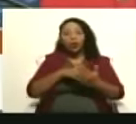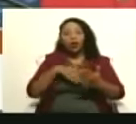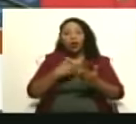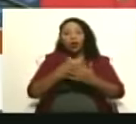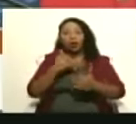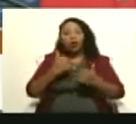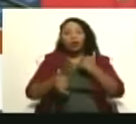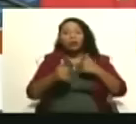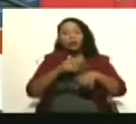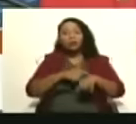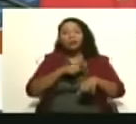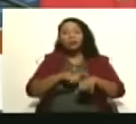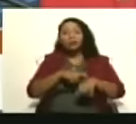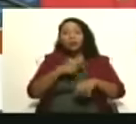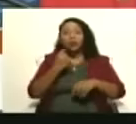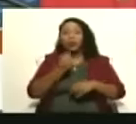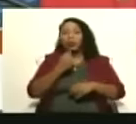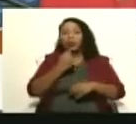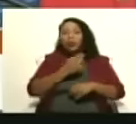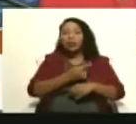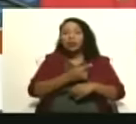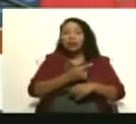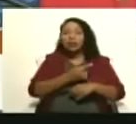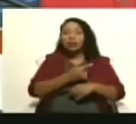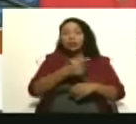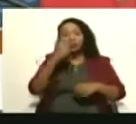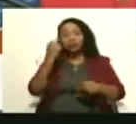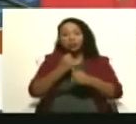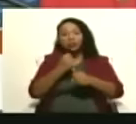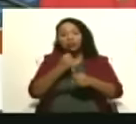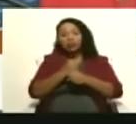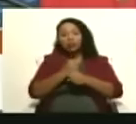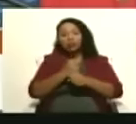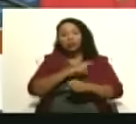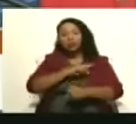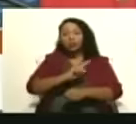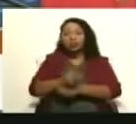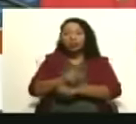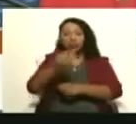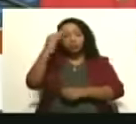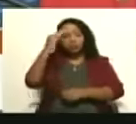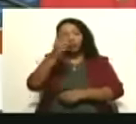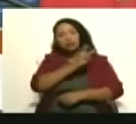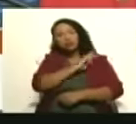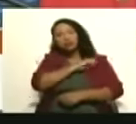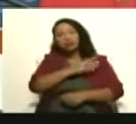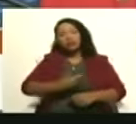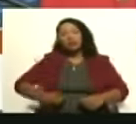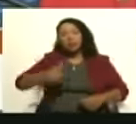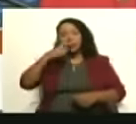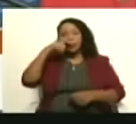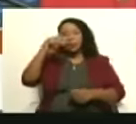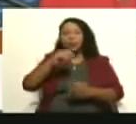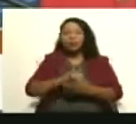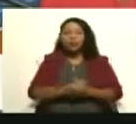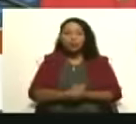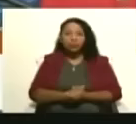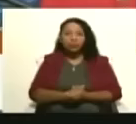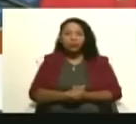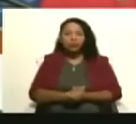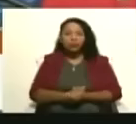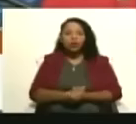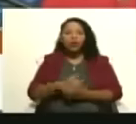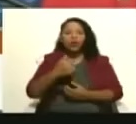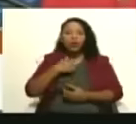momento, como reza la orden de operaciones ordenada por nuestro comandante en jefe, presidente Nicolás Maduro Moros. Yo pido